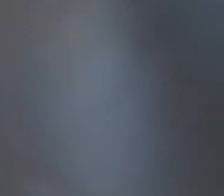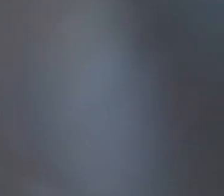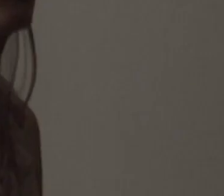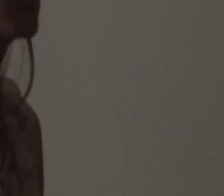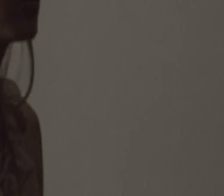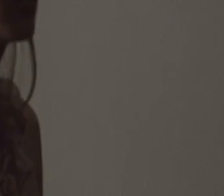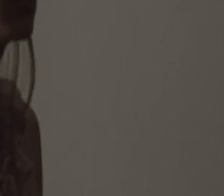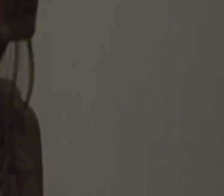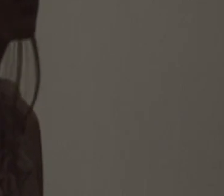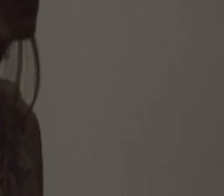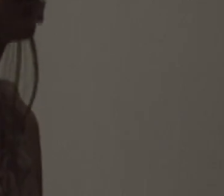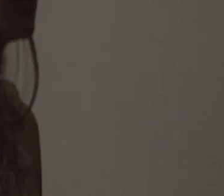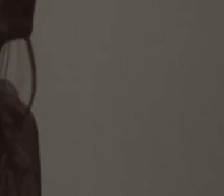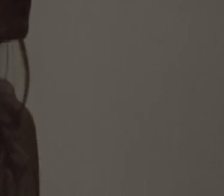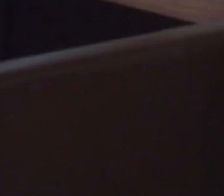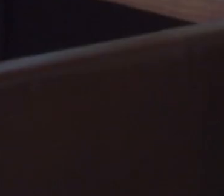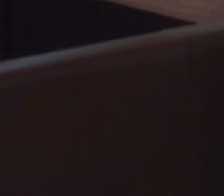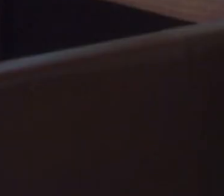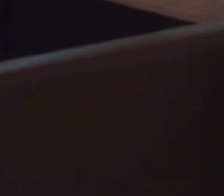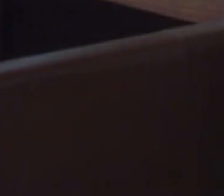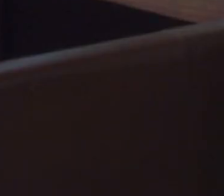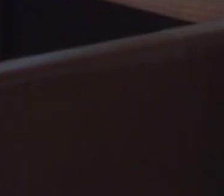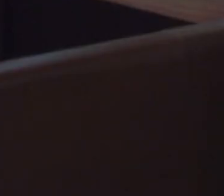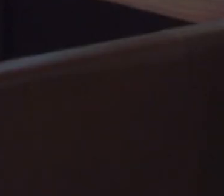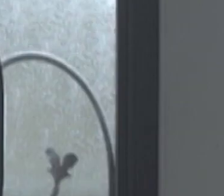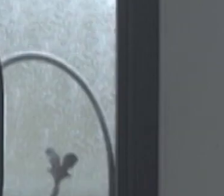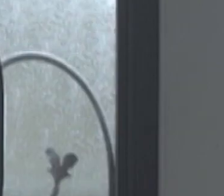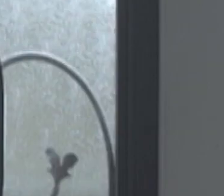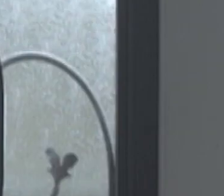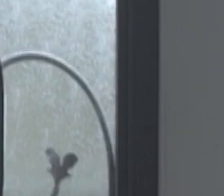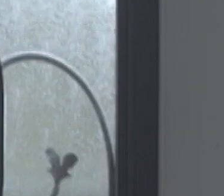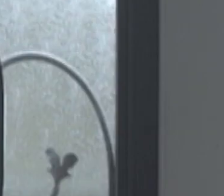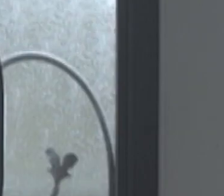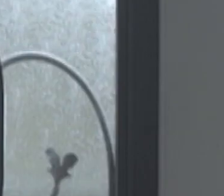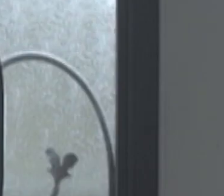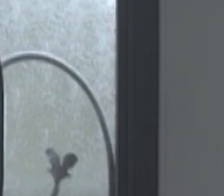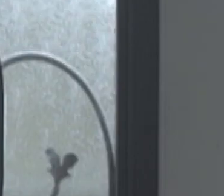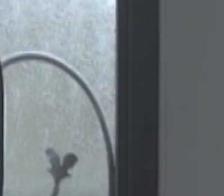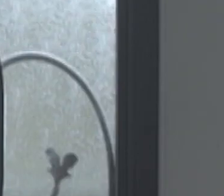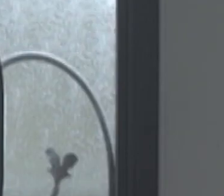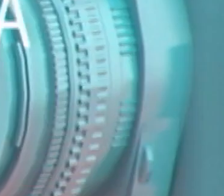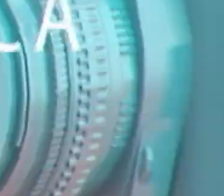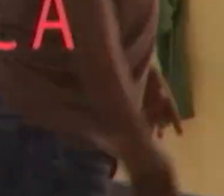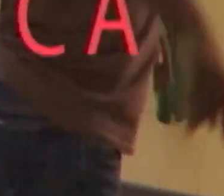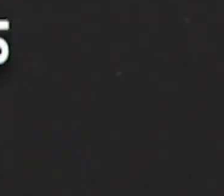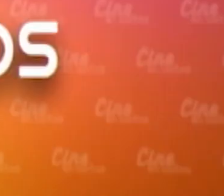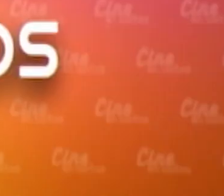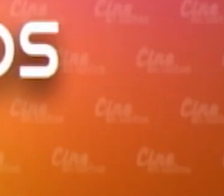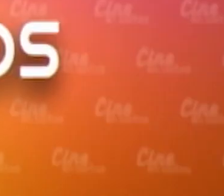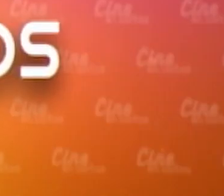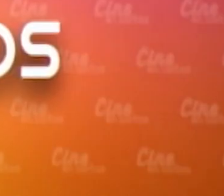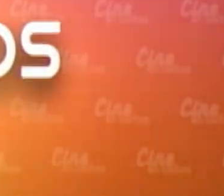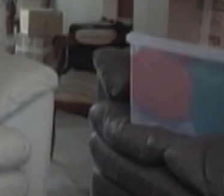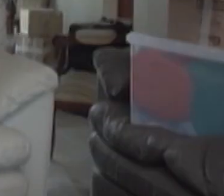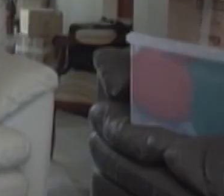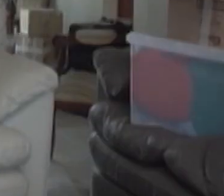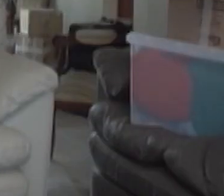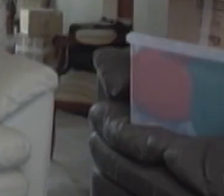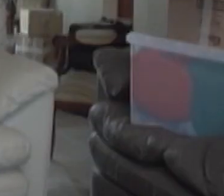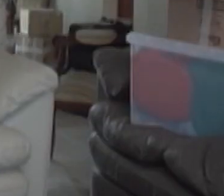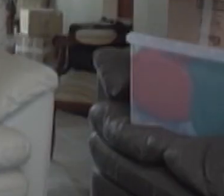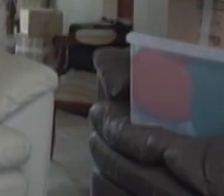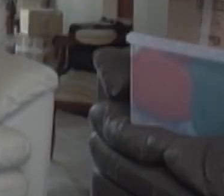y obtengas más liquidez mensual. Solicita ya tu compra de saldos. Aplican condiciones. La partida